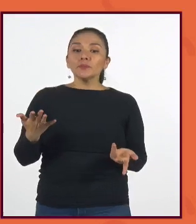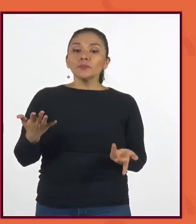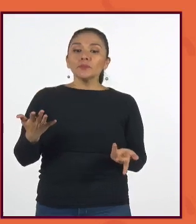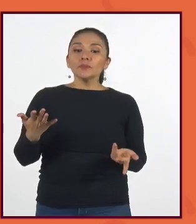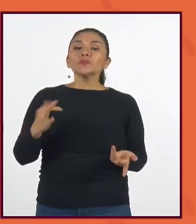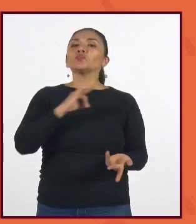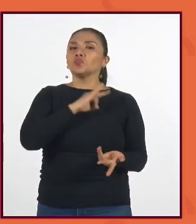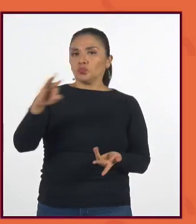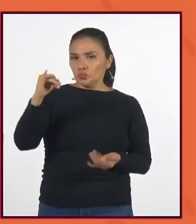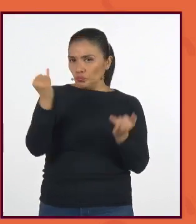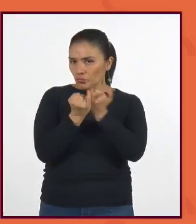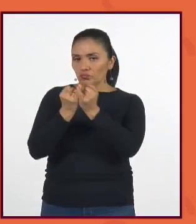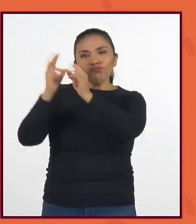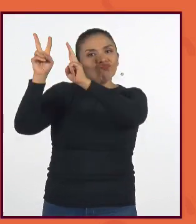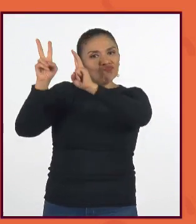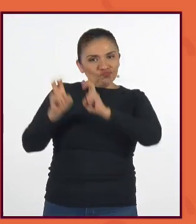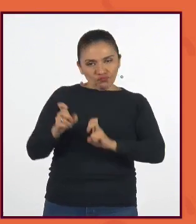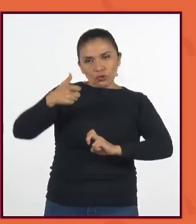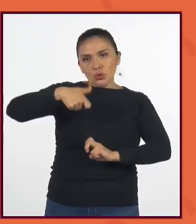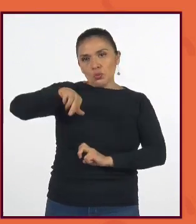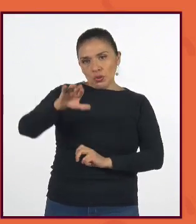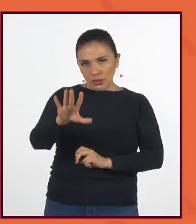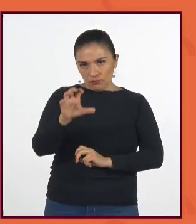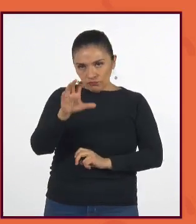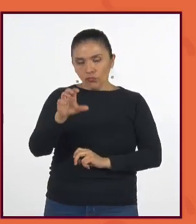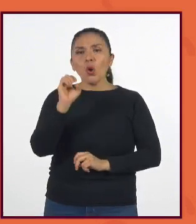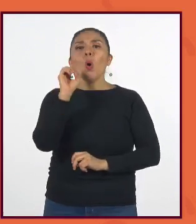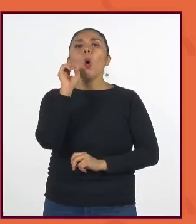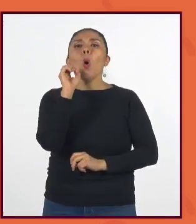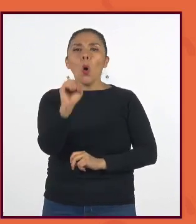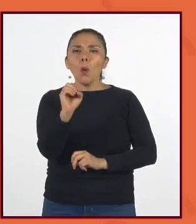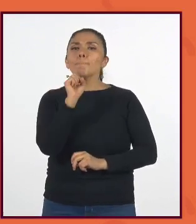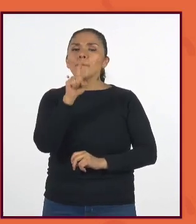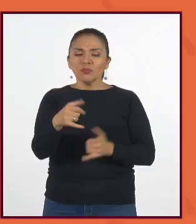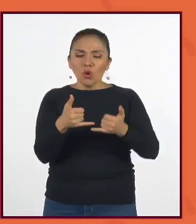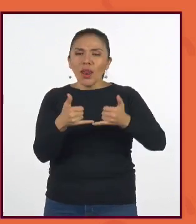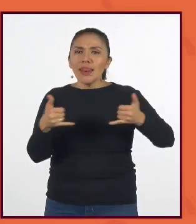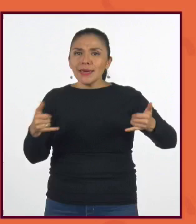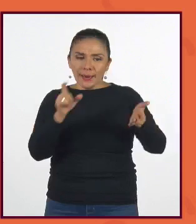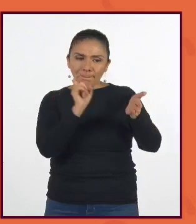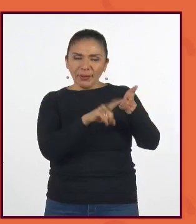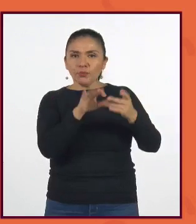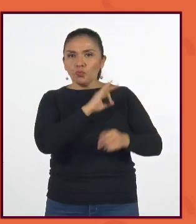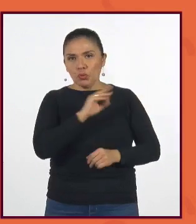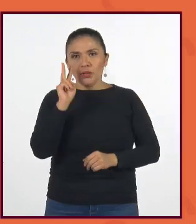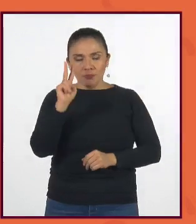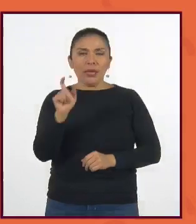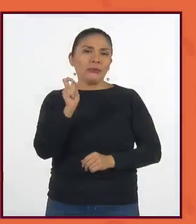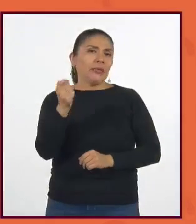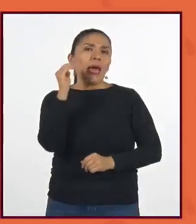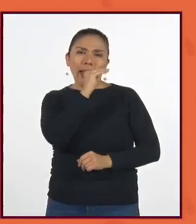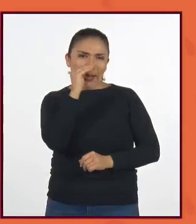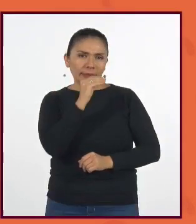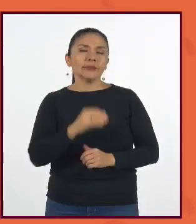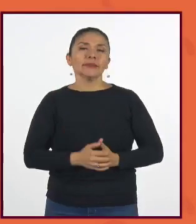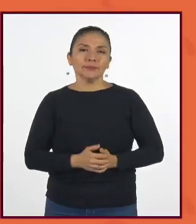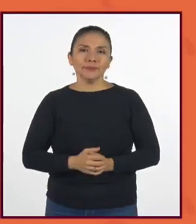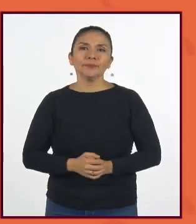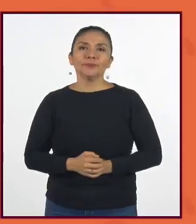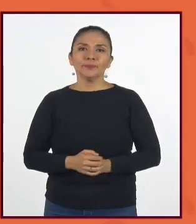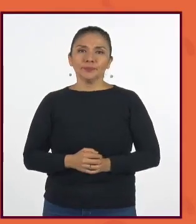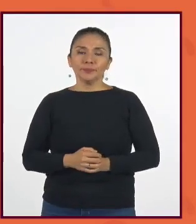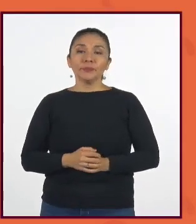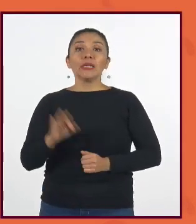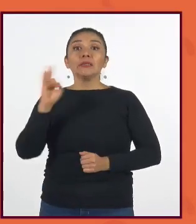pueden descargar también desde ese código o también les dejé el link para que lo bajen, es gratuito. La de Si te drogas